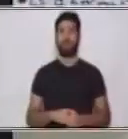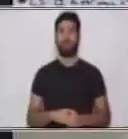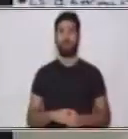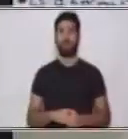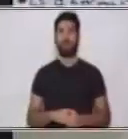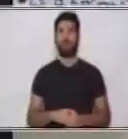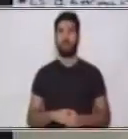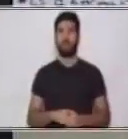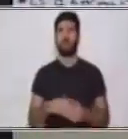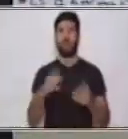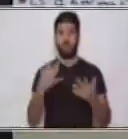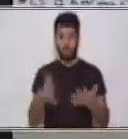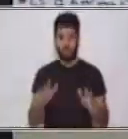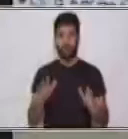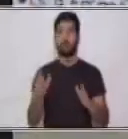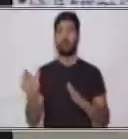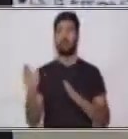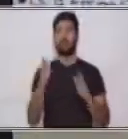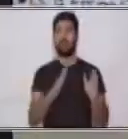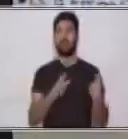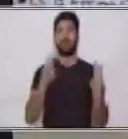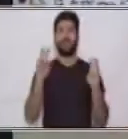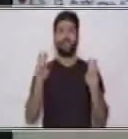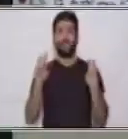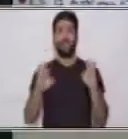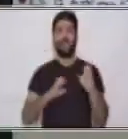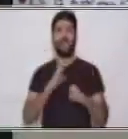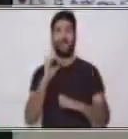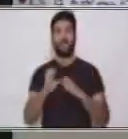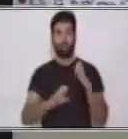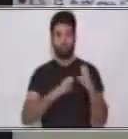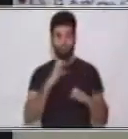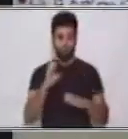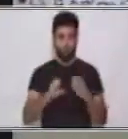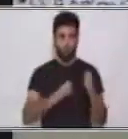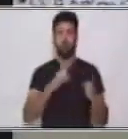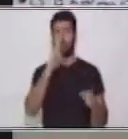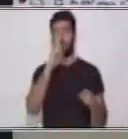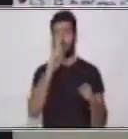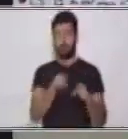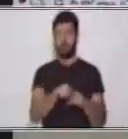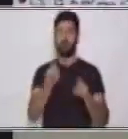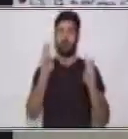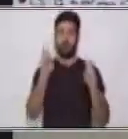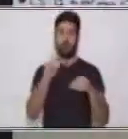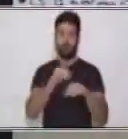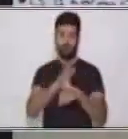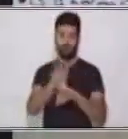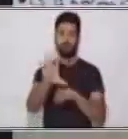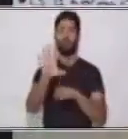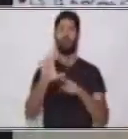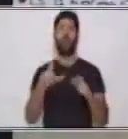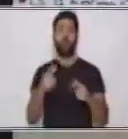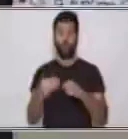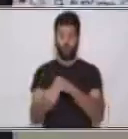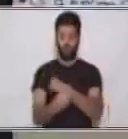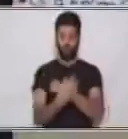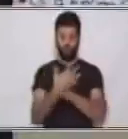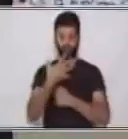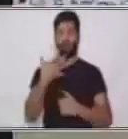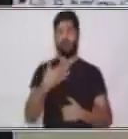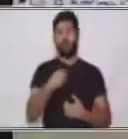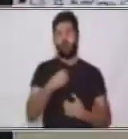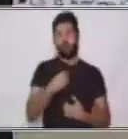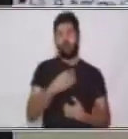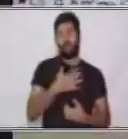mente. Y si hablamos de las emociones, también van a ser muy influenciadas nuestras emociones y sobre todo